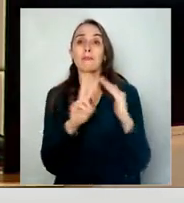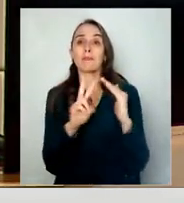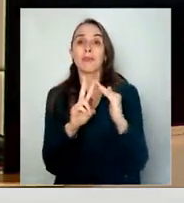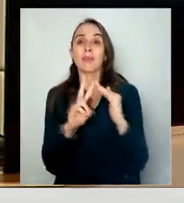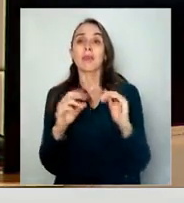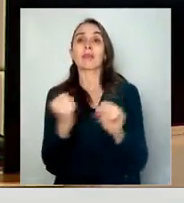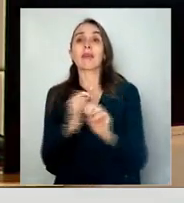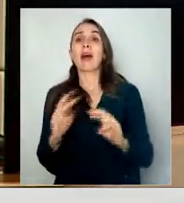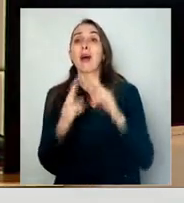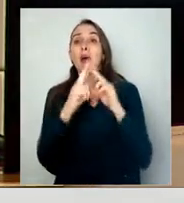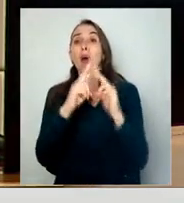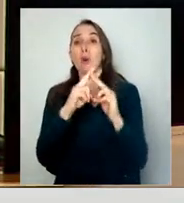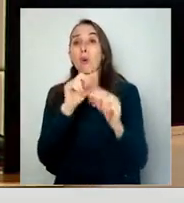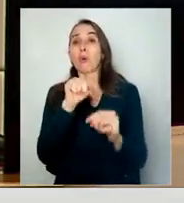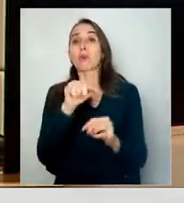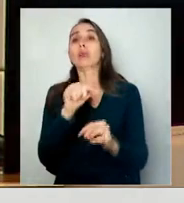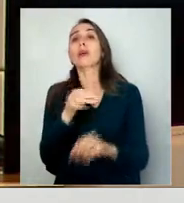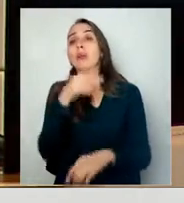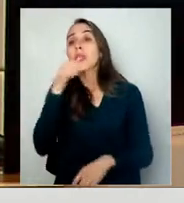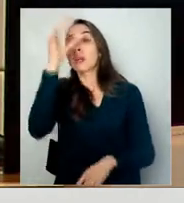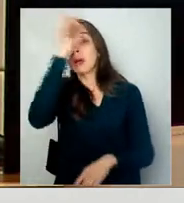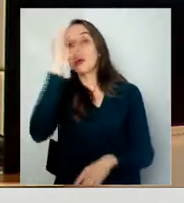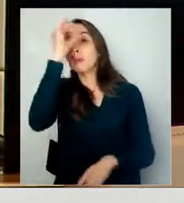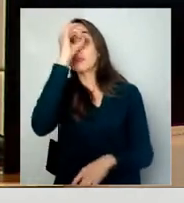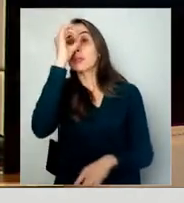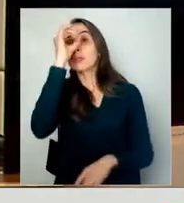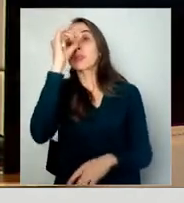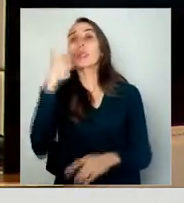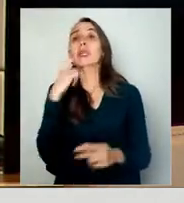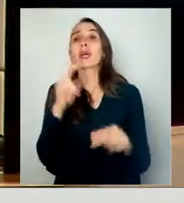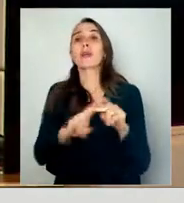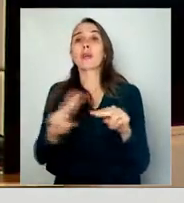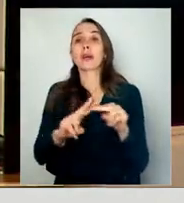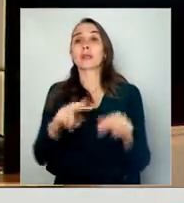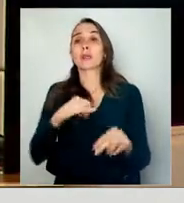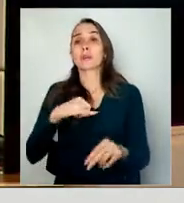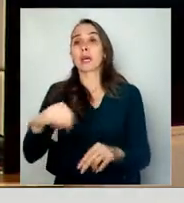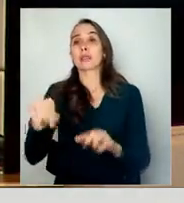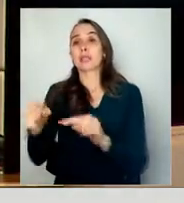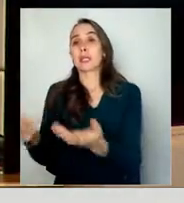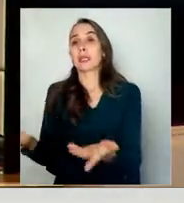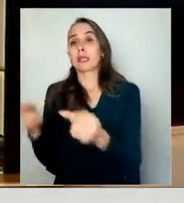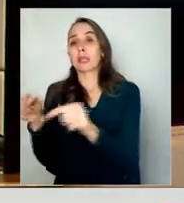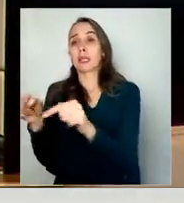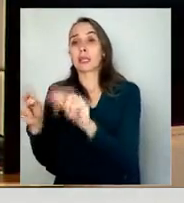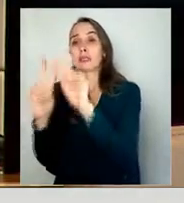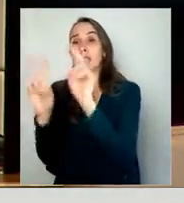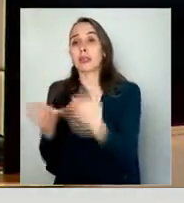que se pueda pronunciar sobre las acciones para seguir en este caso Gracias presidente